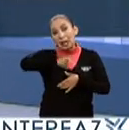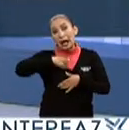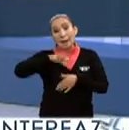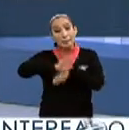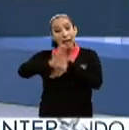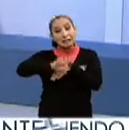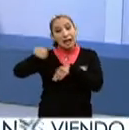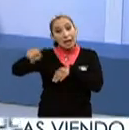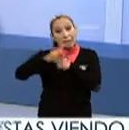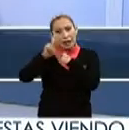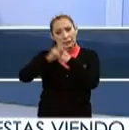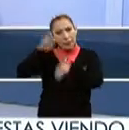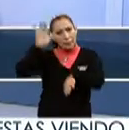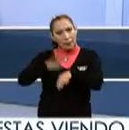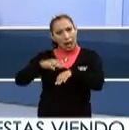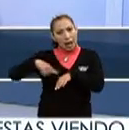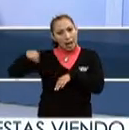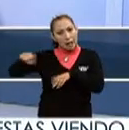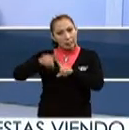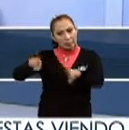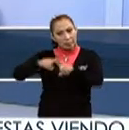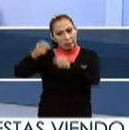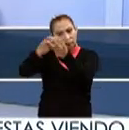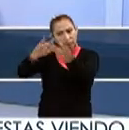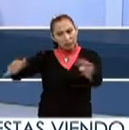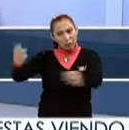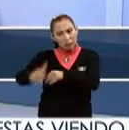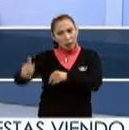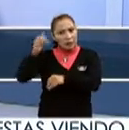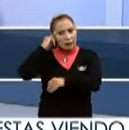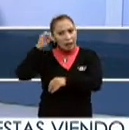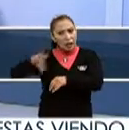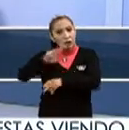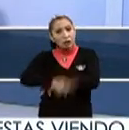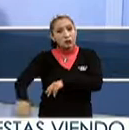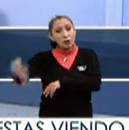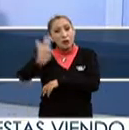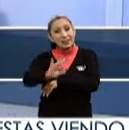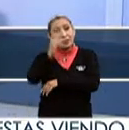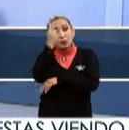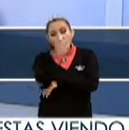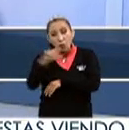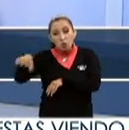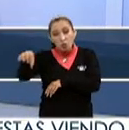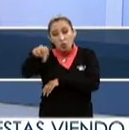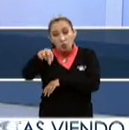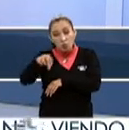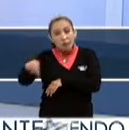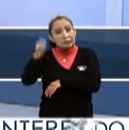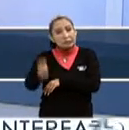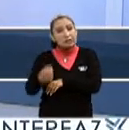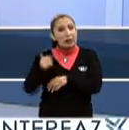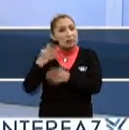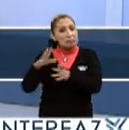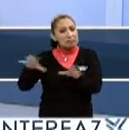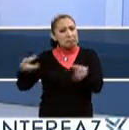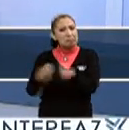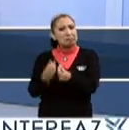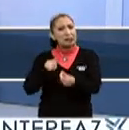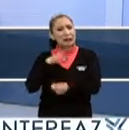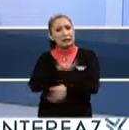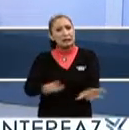Brasil es el país que más diversidad tiene de pueblos indígenas, con 241, y que representa una población